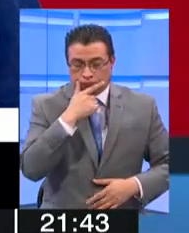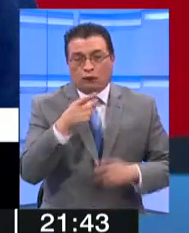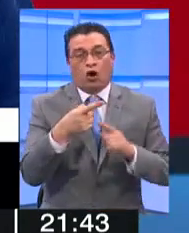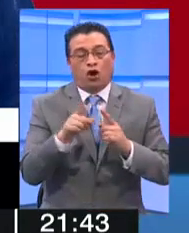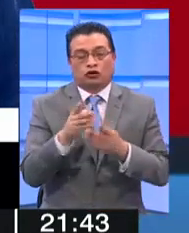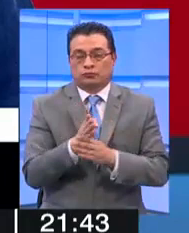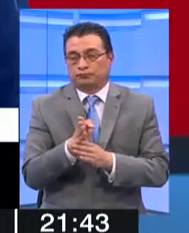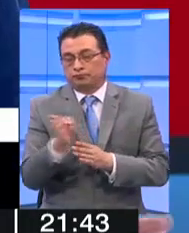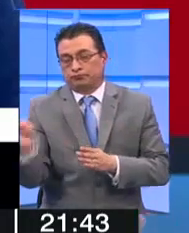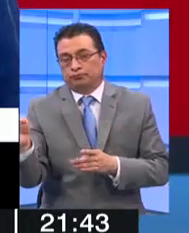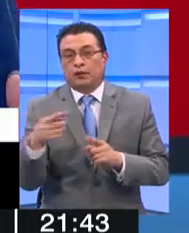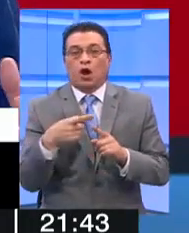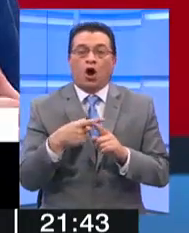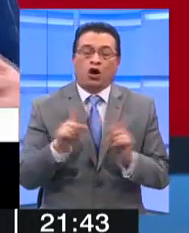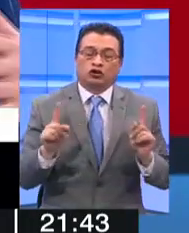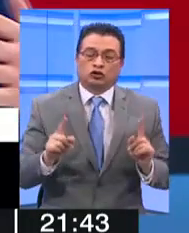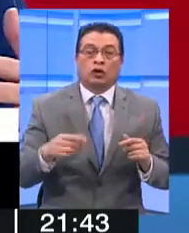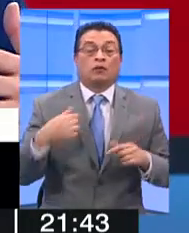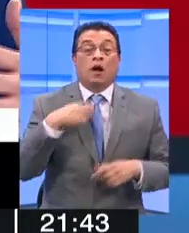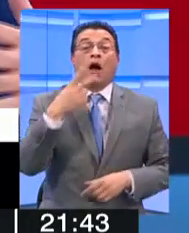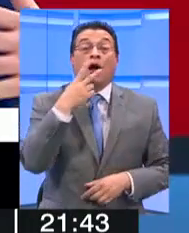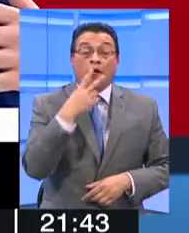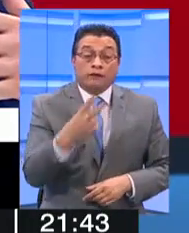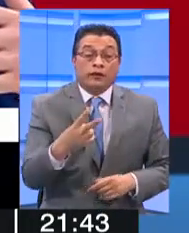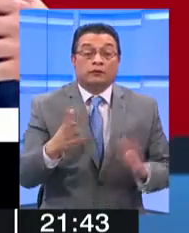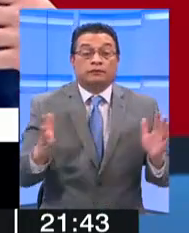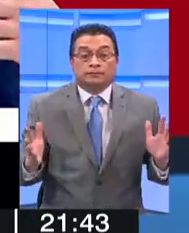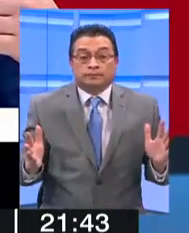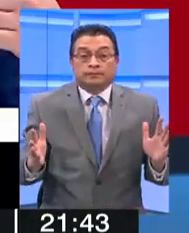alternativa, y vamos a ver si acá, como insisto,